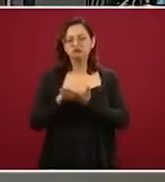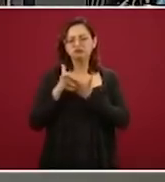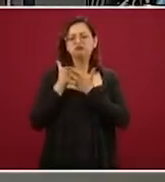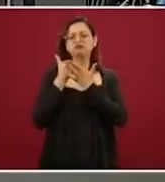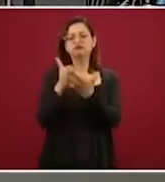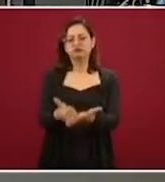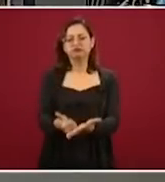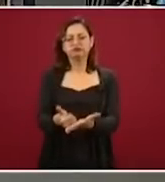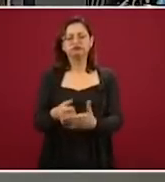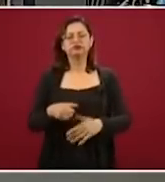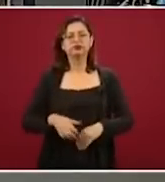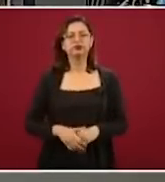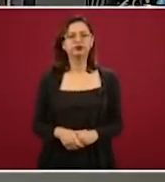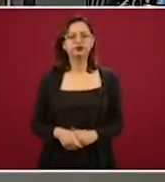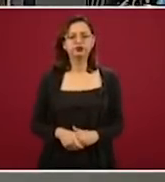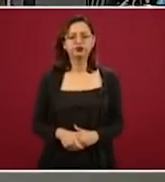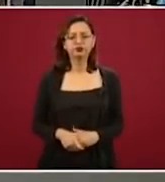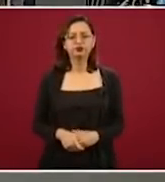nosotros,